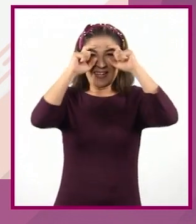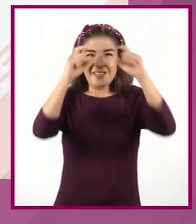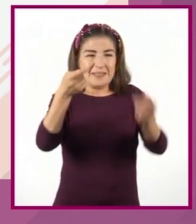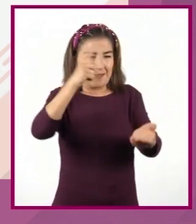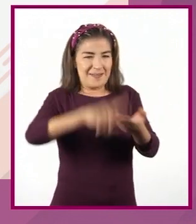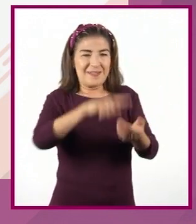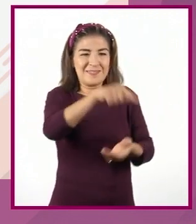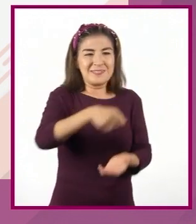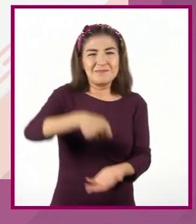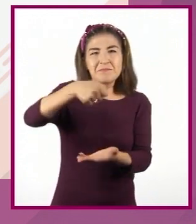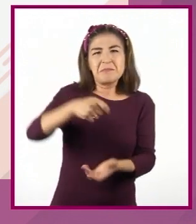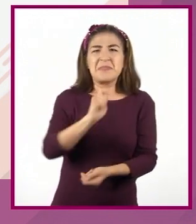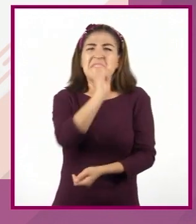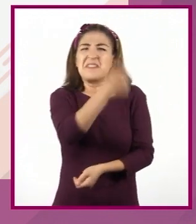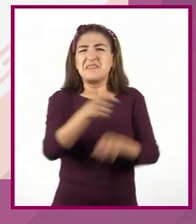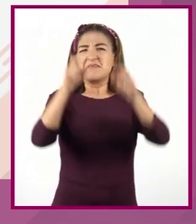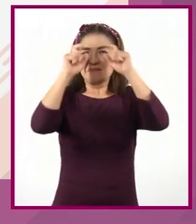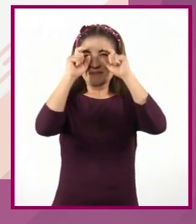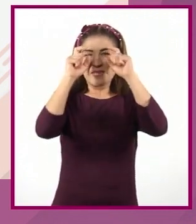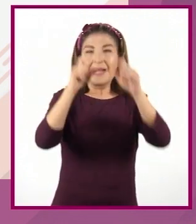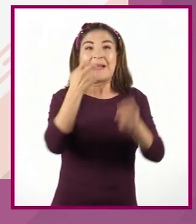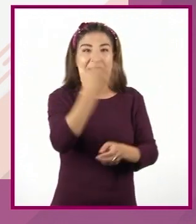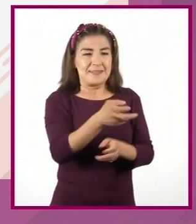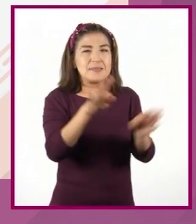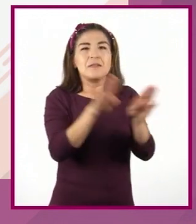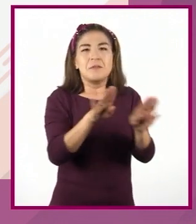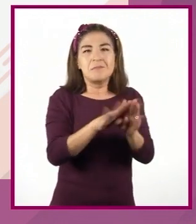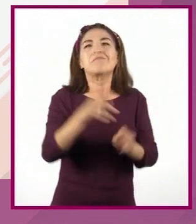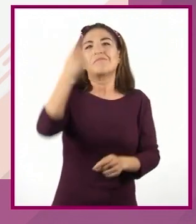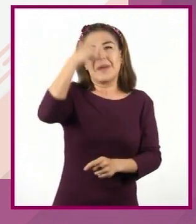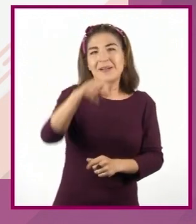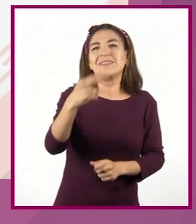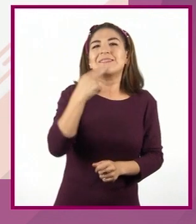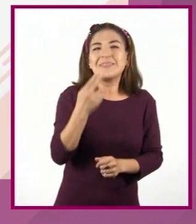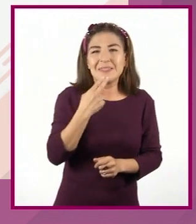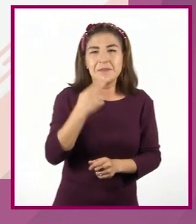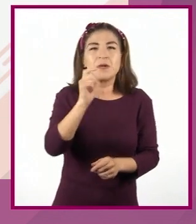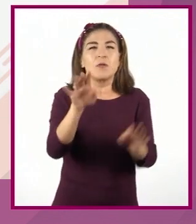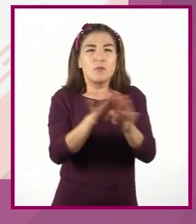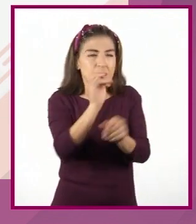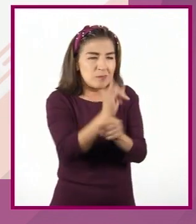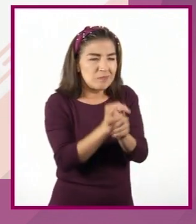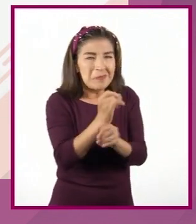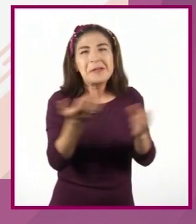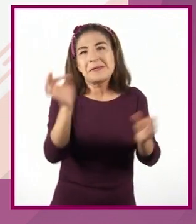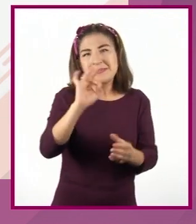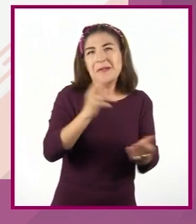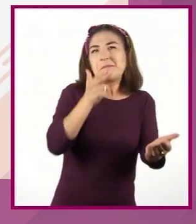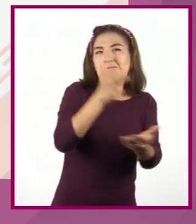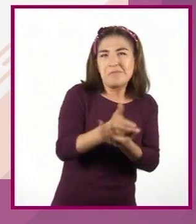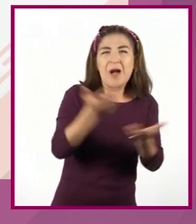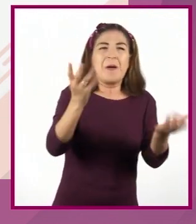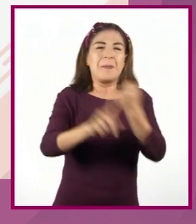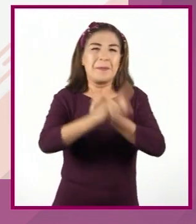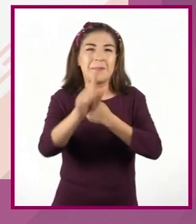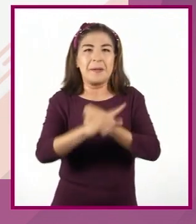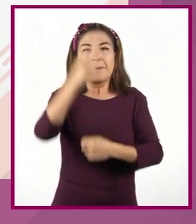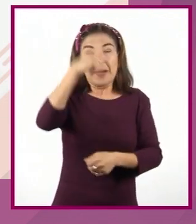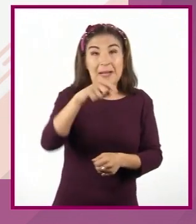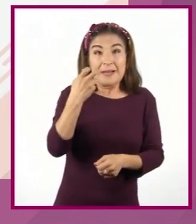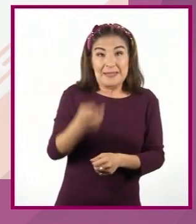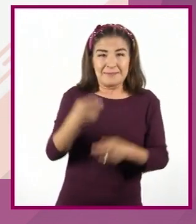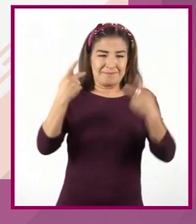en el maletín. Todo esto puede servir para resolver un asesinato o un enigma y para dar pistas al